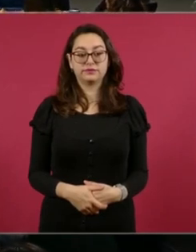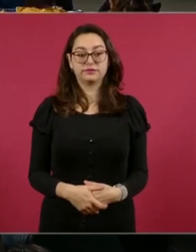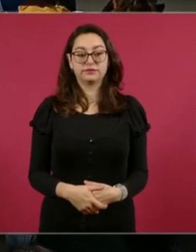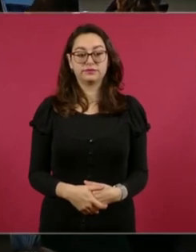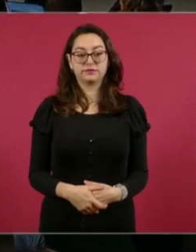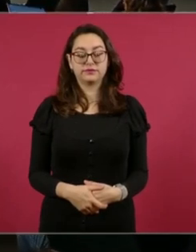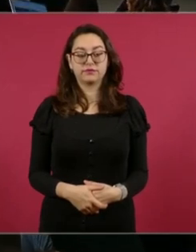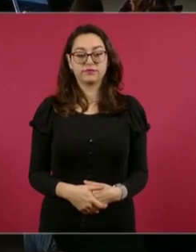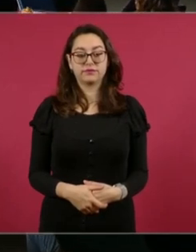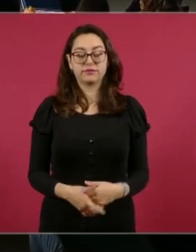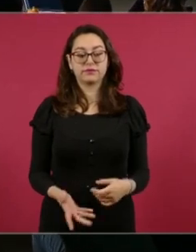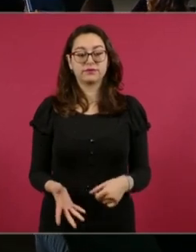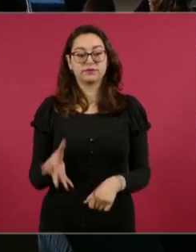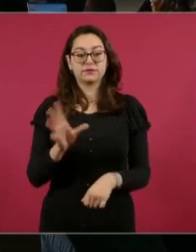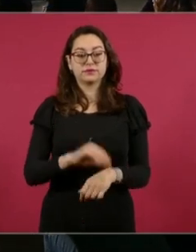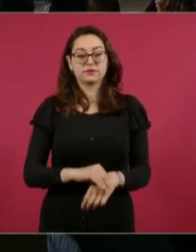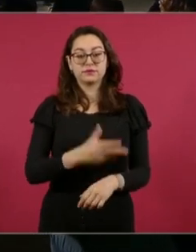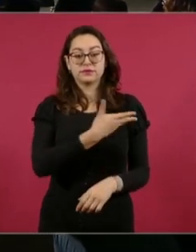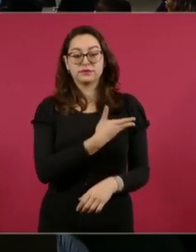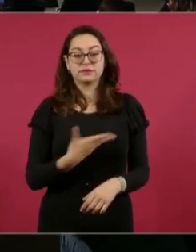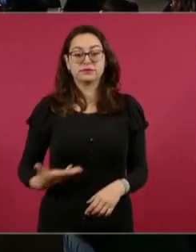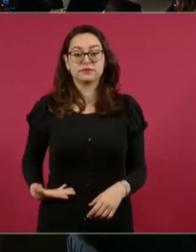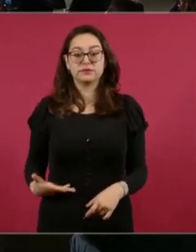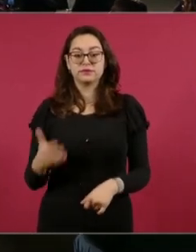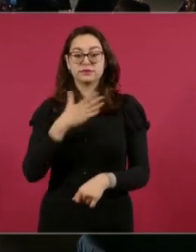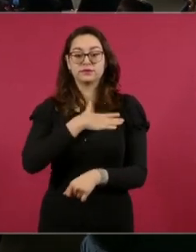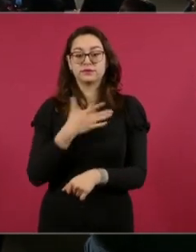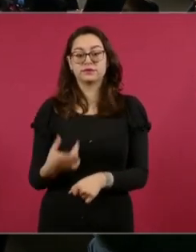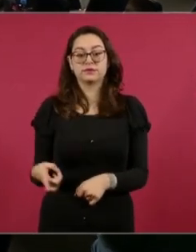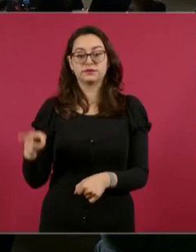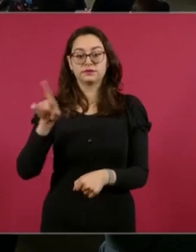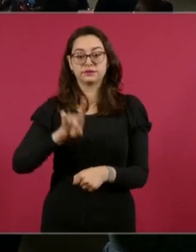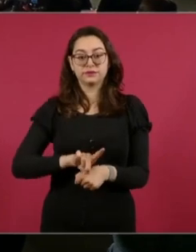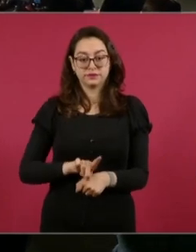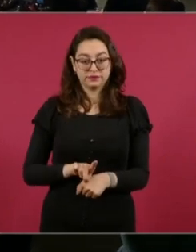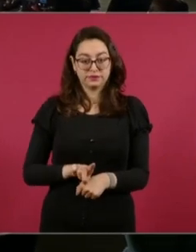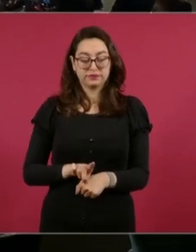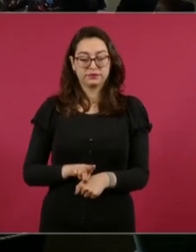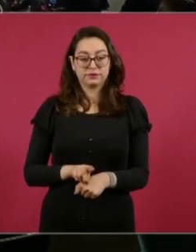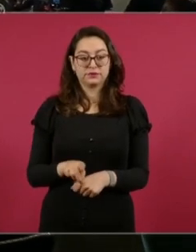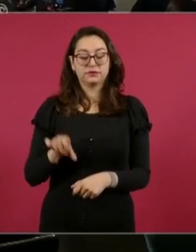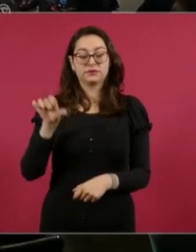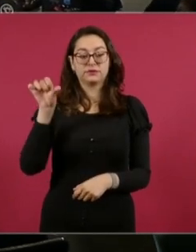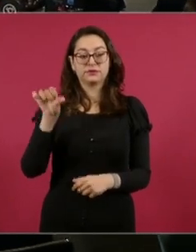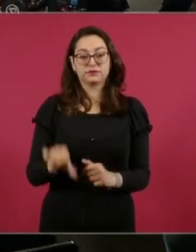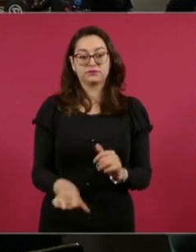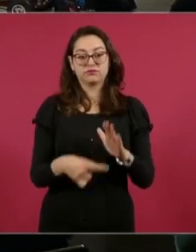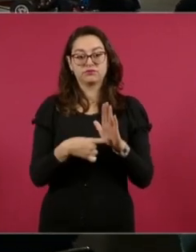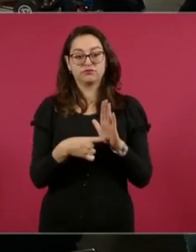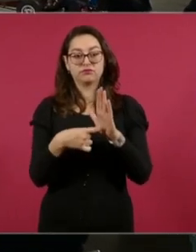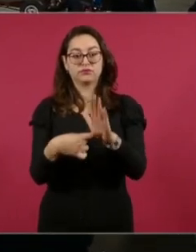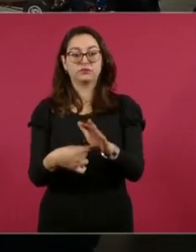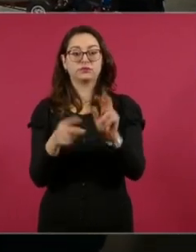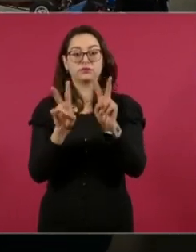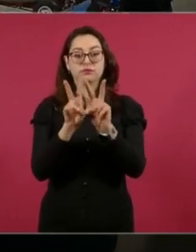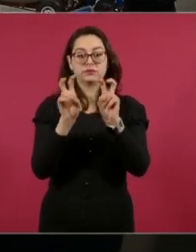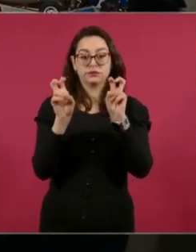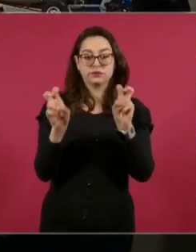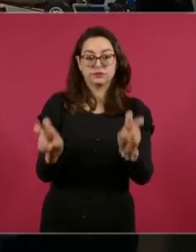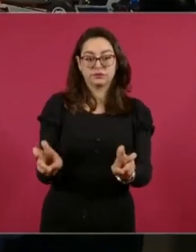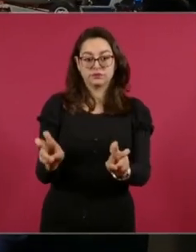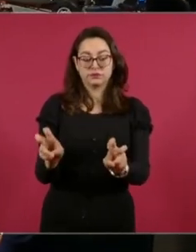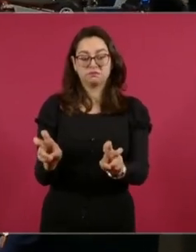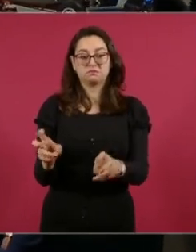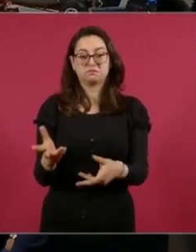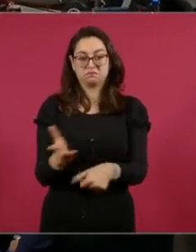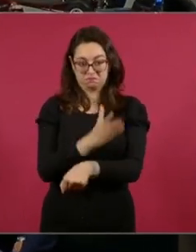Con su permiso, señor presidente. Muy buenos días. Vamos a presentar el día de hoy el avance sobre impunidad. El periodo es del